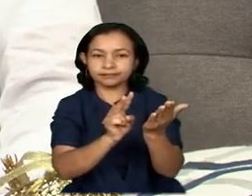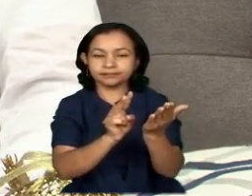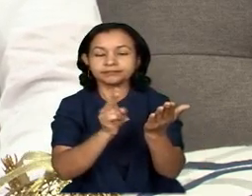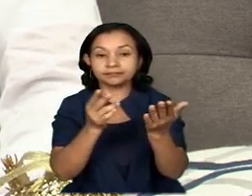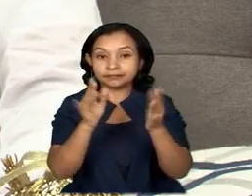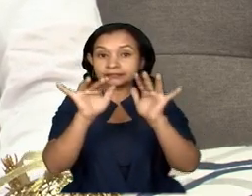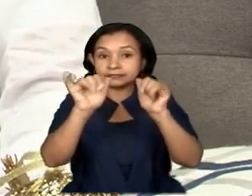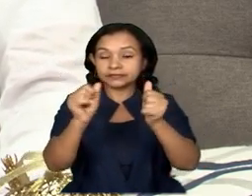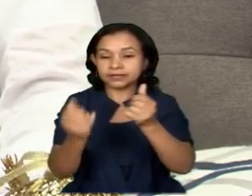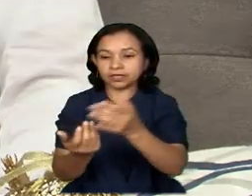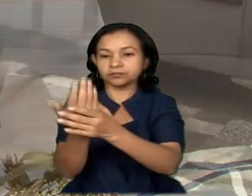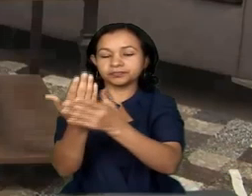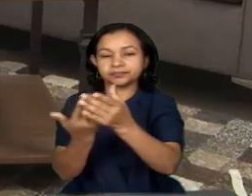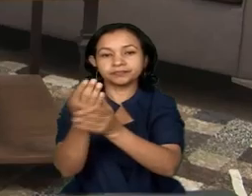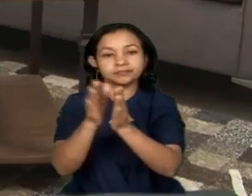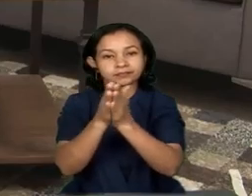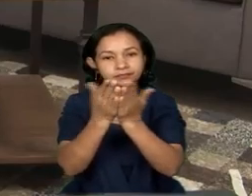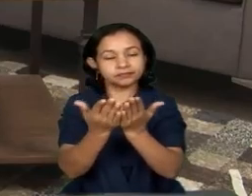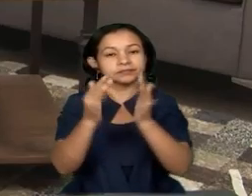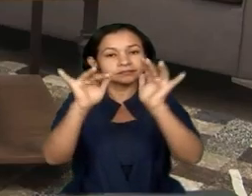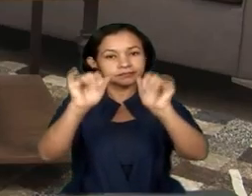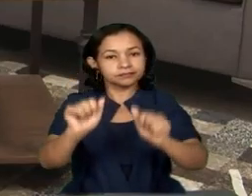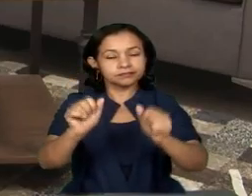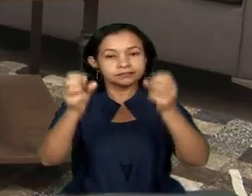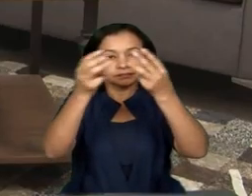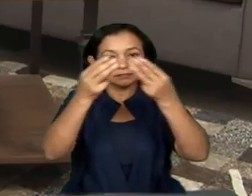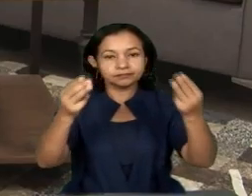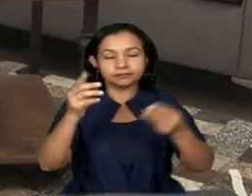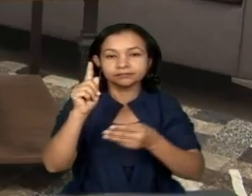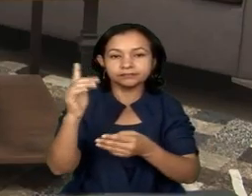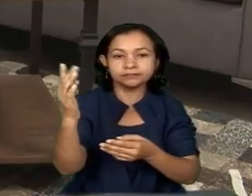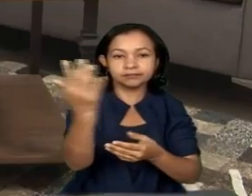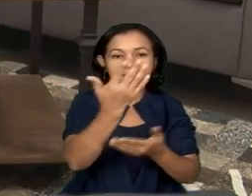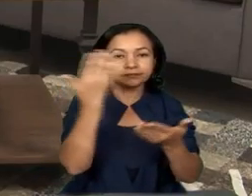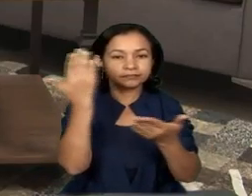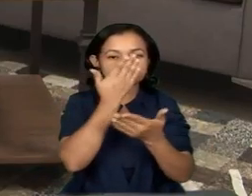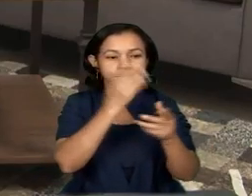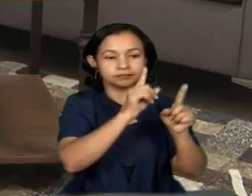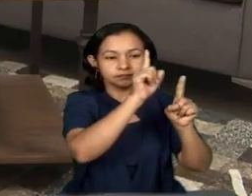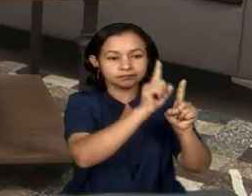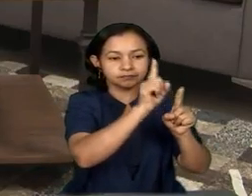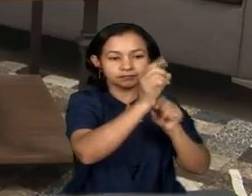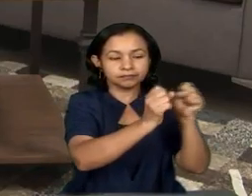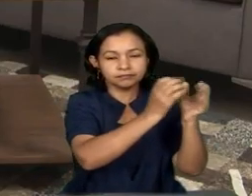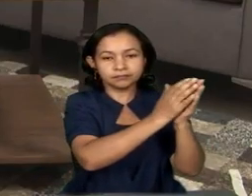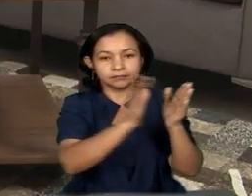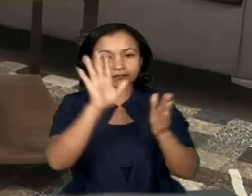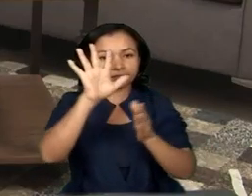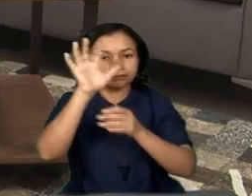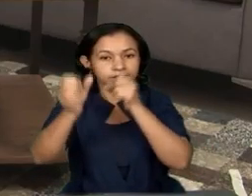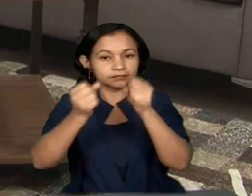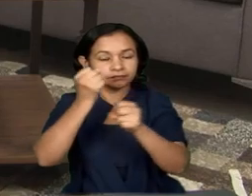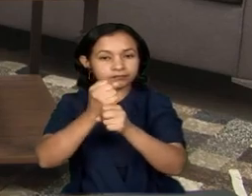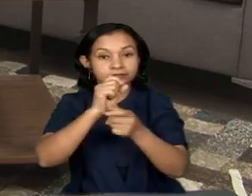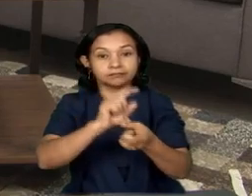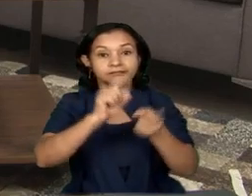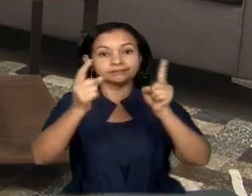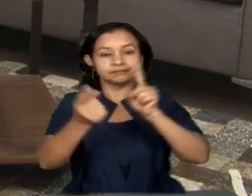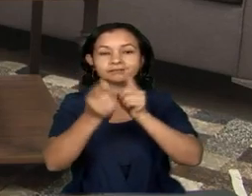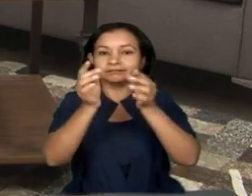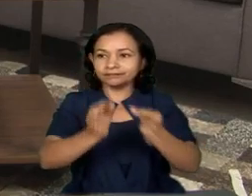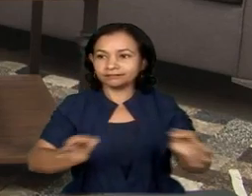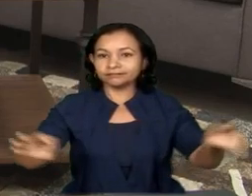y el próximo año también están los recursos para que todos los estudiantes de secundaria puedan dar ese salto. Muy